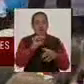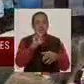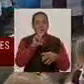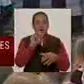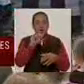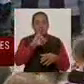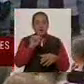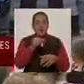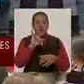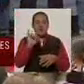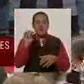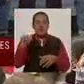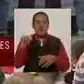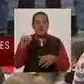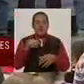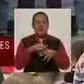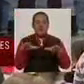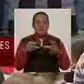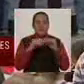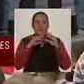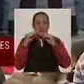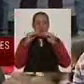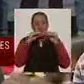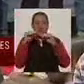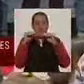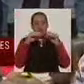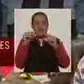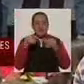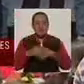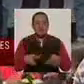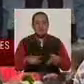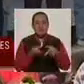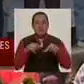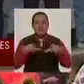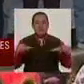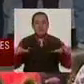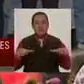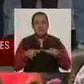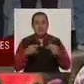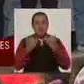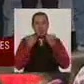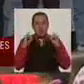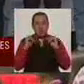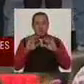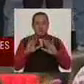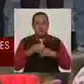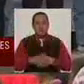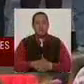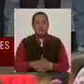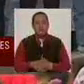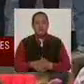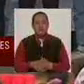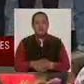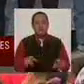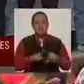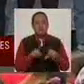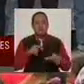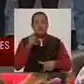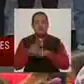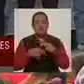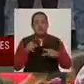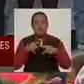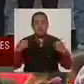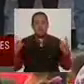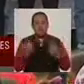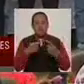comunicación, el principal código de comunicación en esta zona del país. Sin embargo, la mayoría pueden dialogar